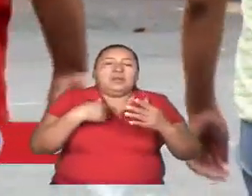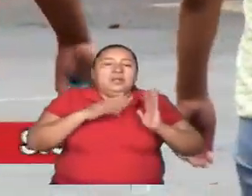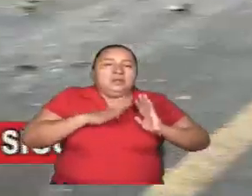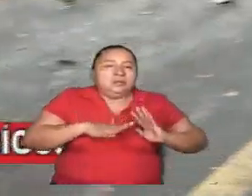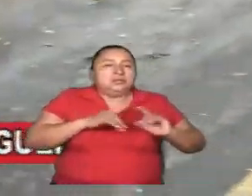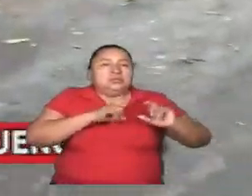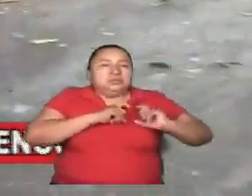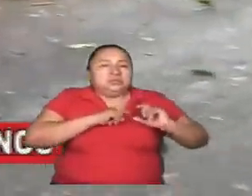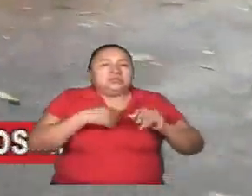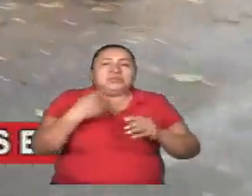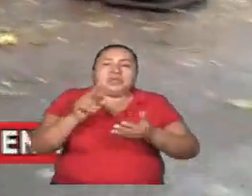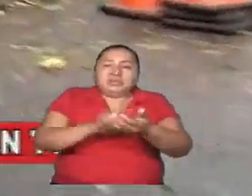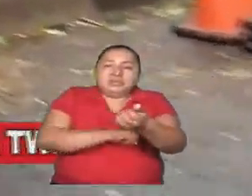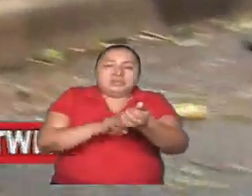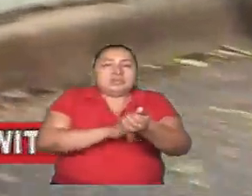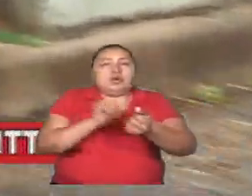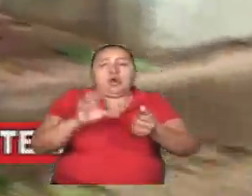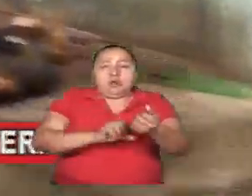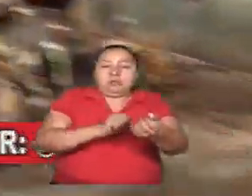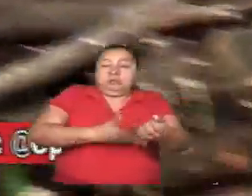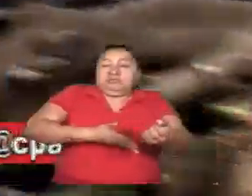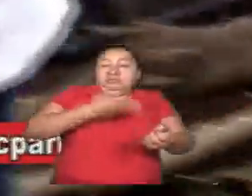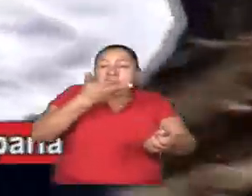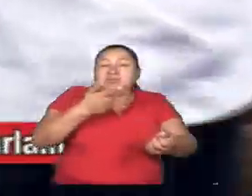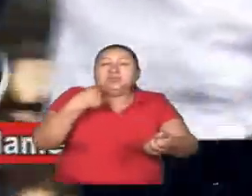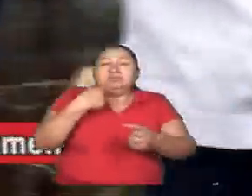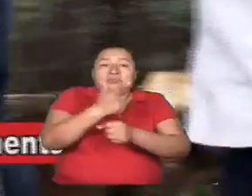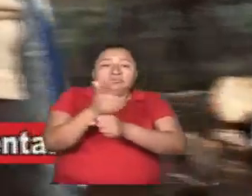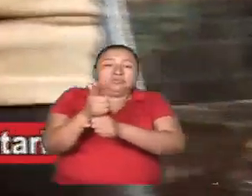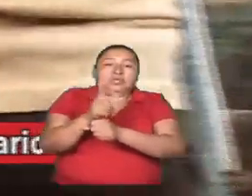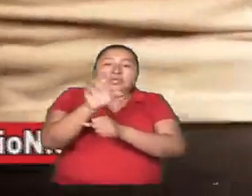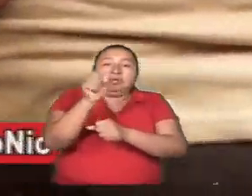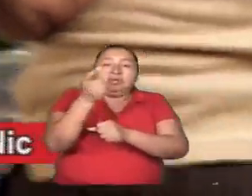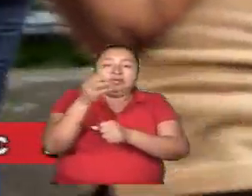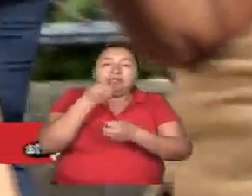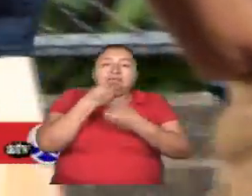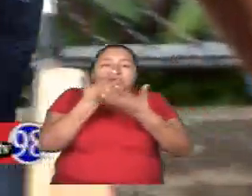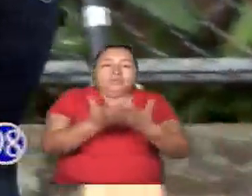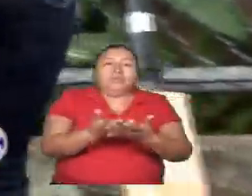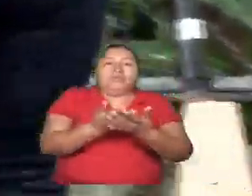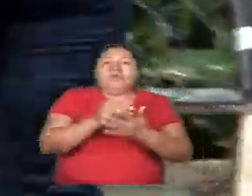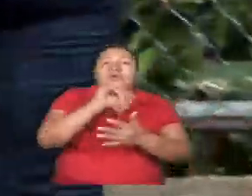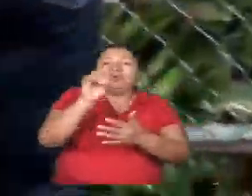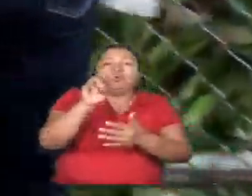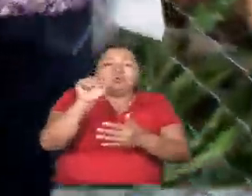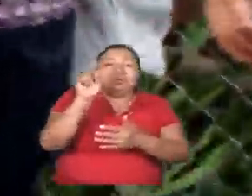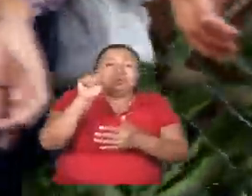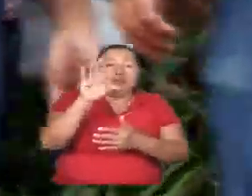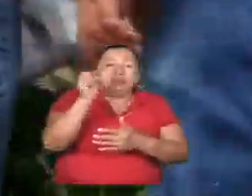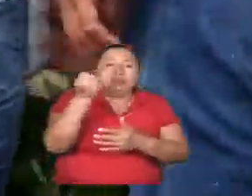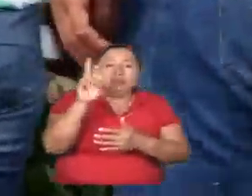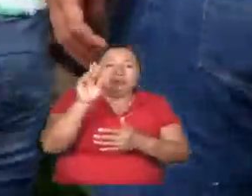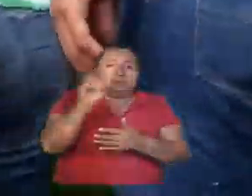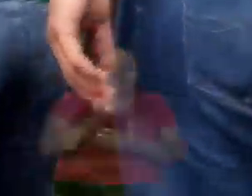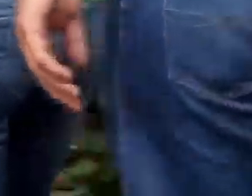cardiovasculares, diabetes e hipertensión. Con Cámara de Lester Mora, informó para el canal parlamentario Jonathan